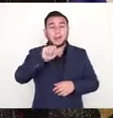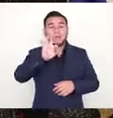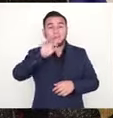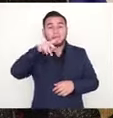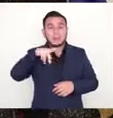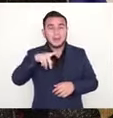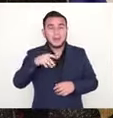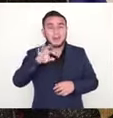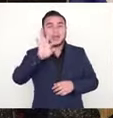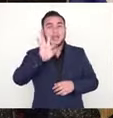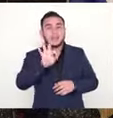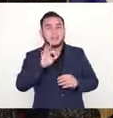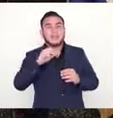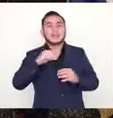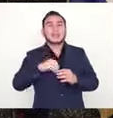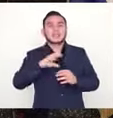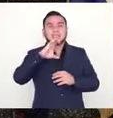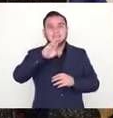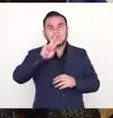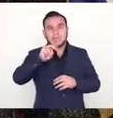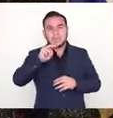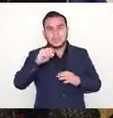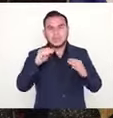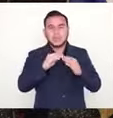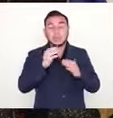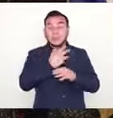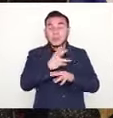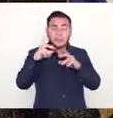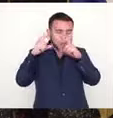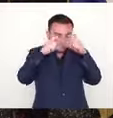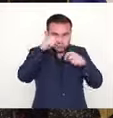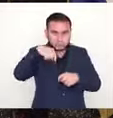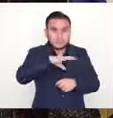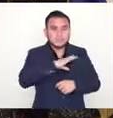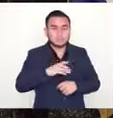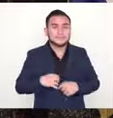fue efe fuese nn y fue la presa nacional